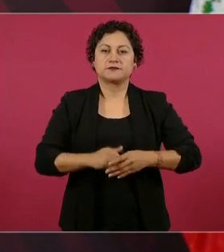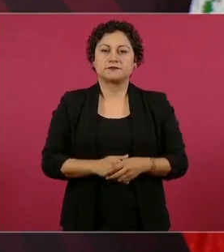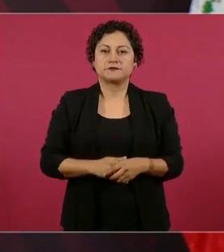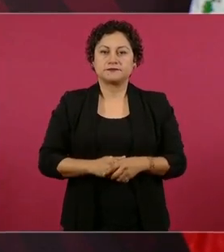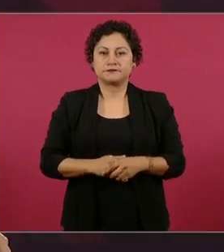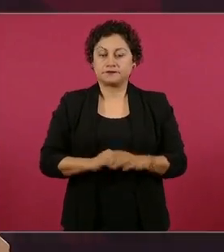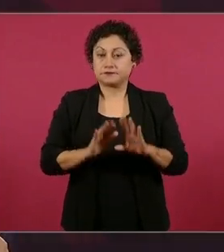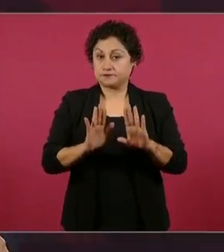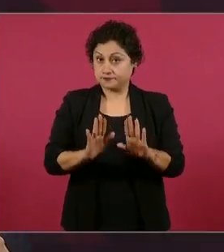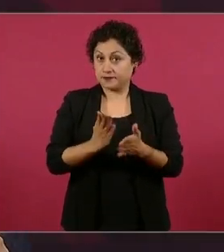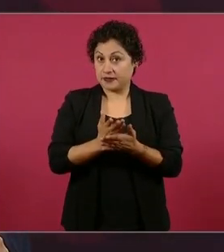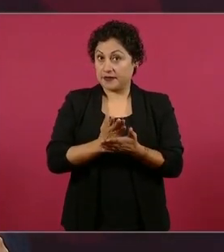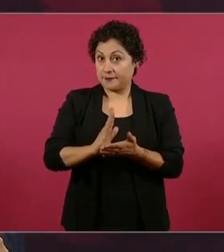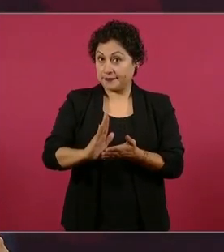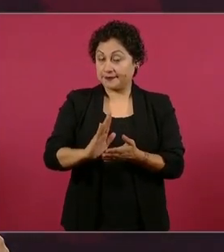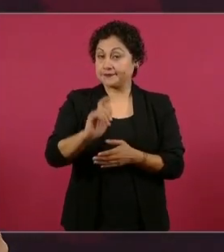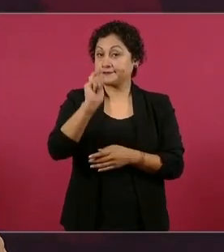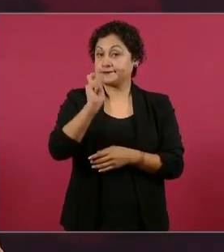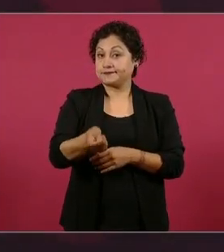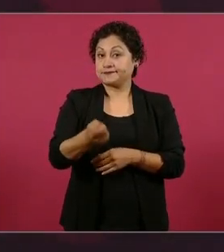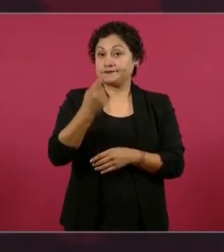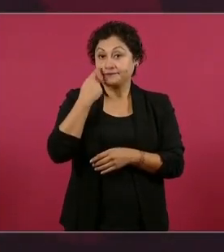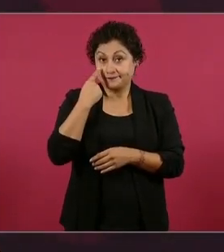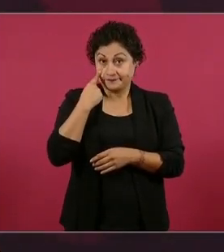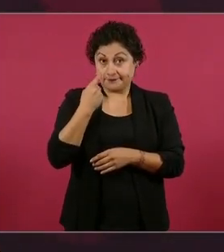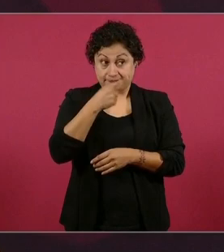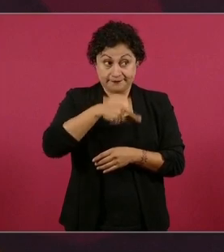Y eso que envían